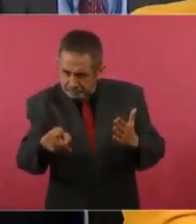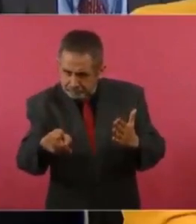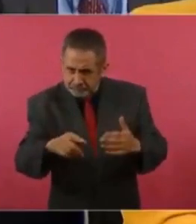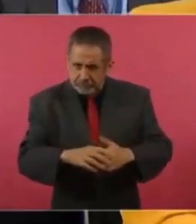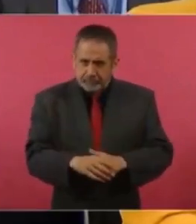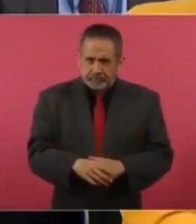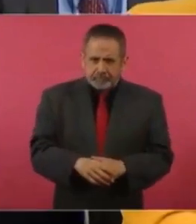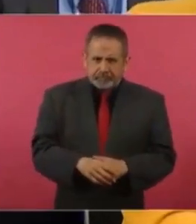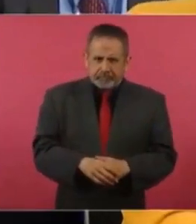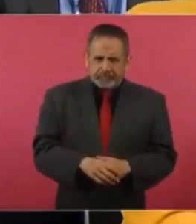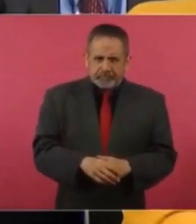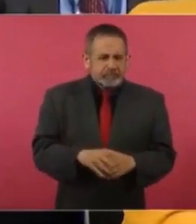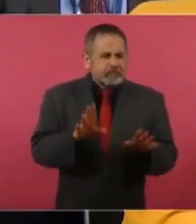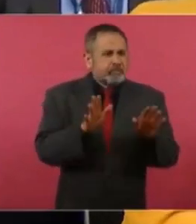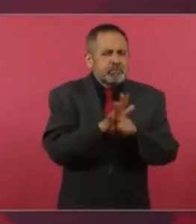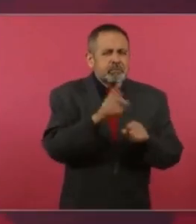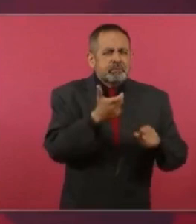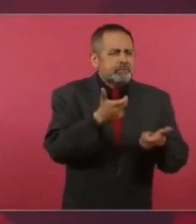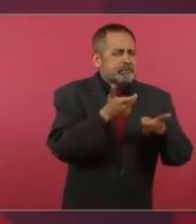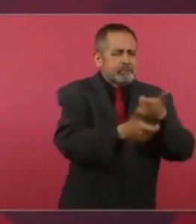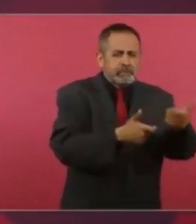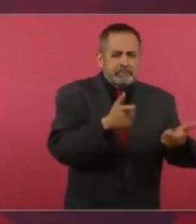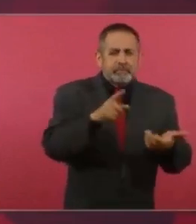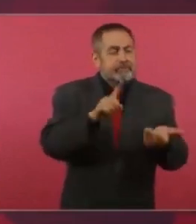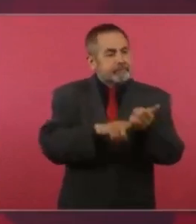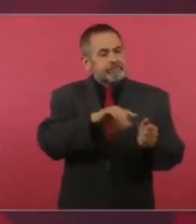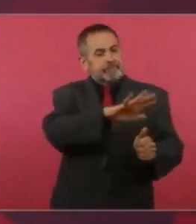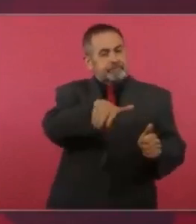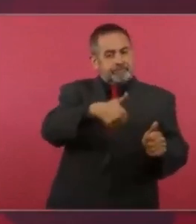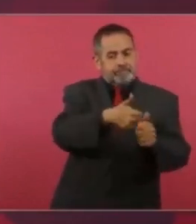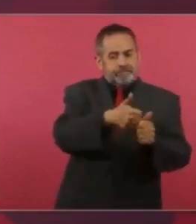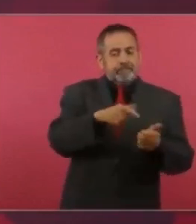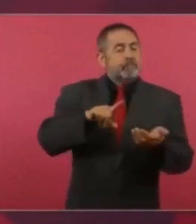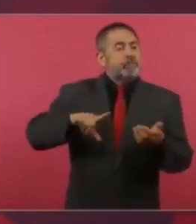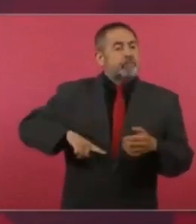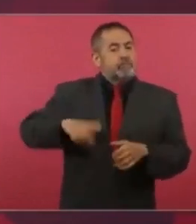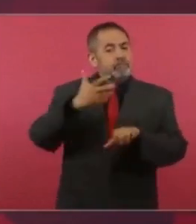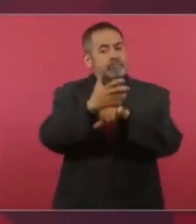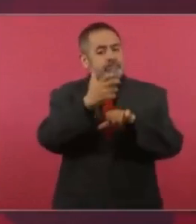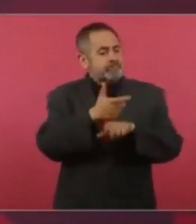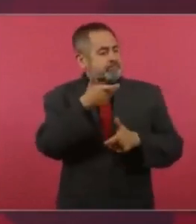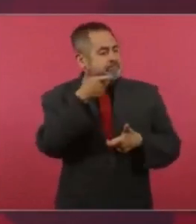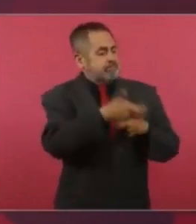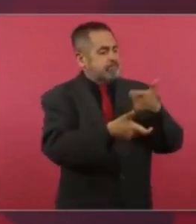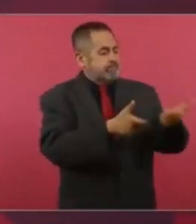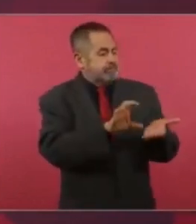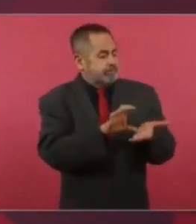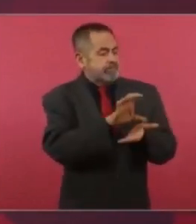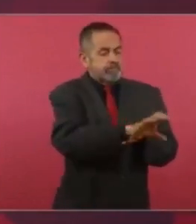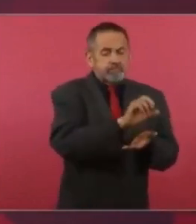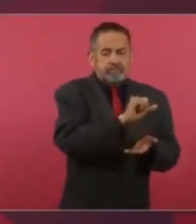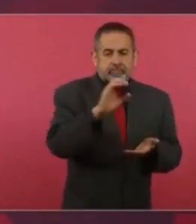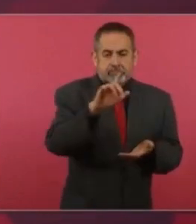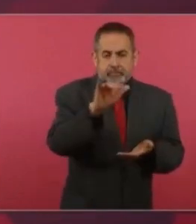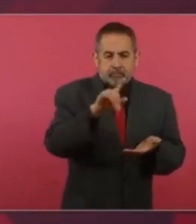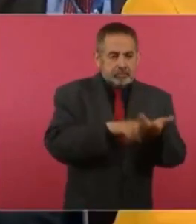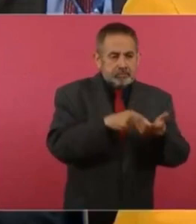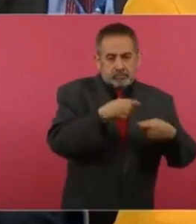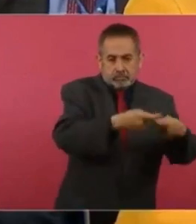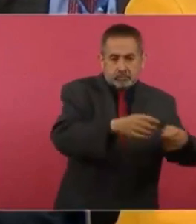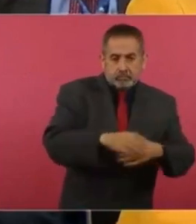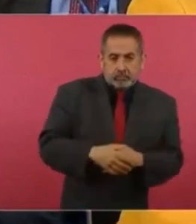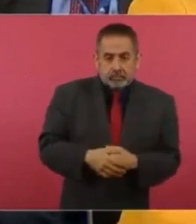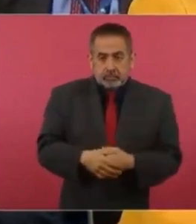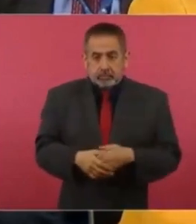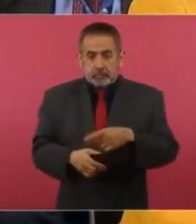¿Cuál financiamiento, presidente? El que le dan los gobiernos de Estados, el gobierno de Estados Unidos. Lo que usted ha dicho sobre